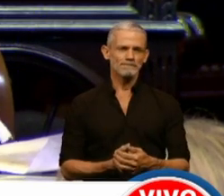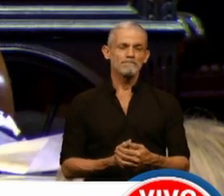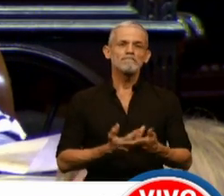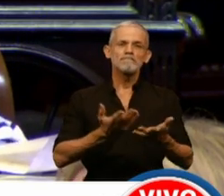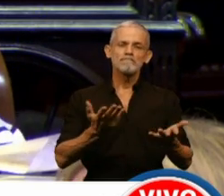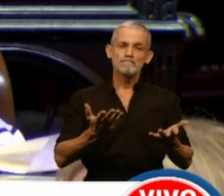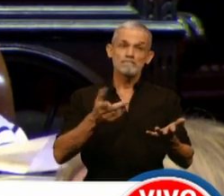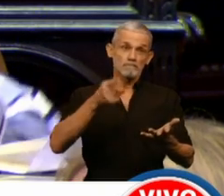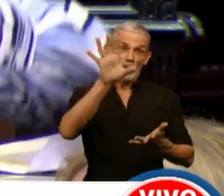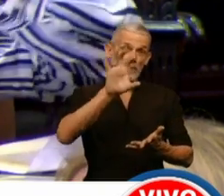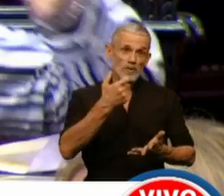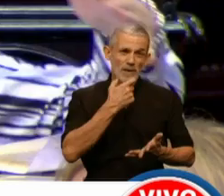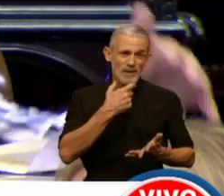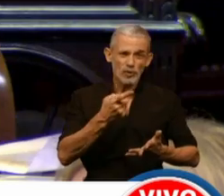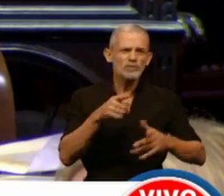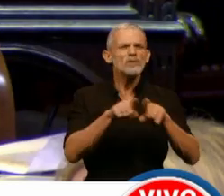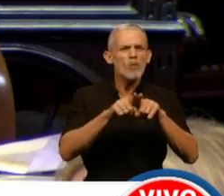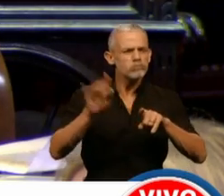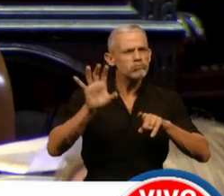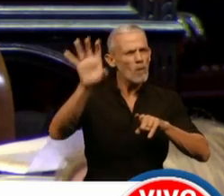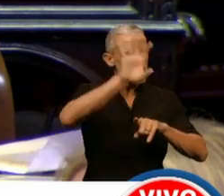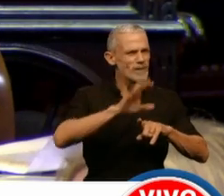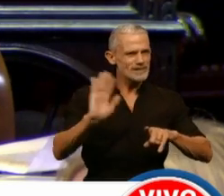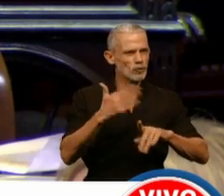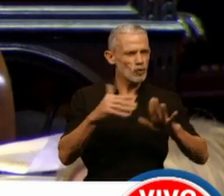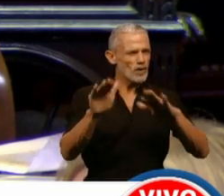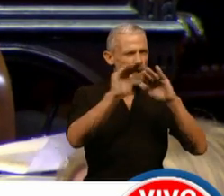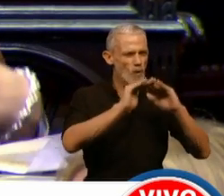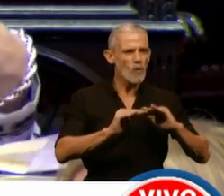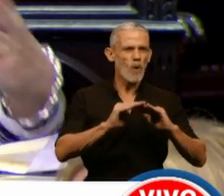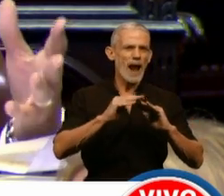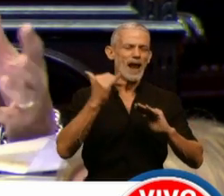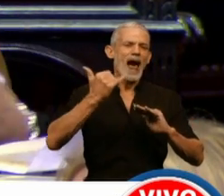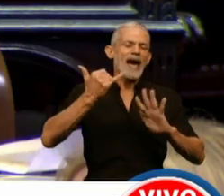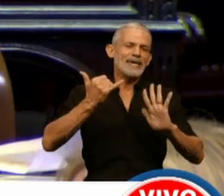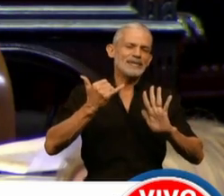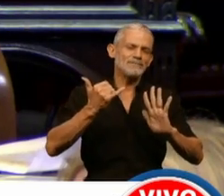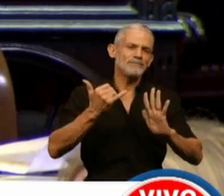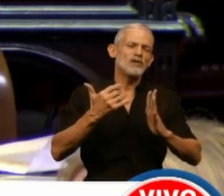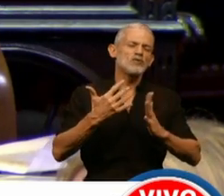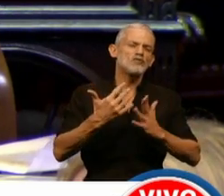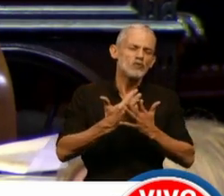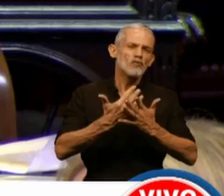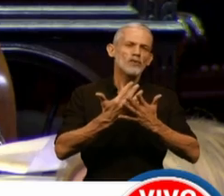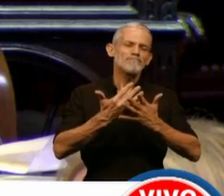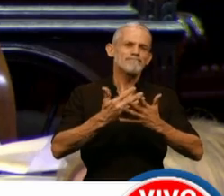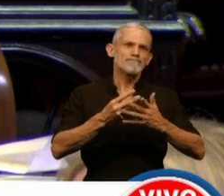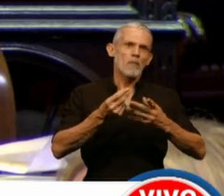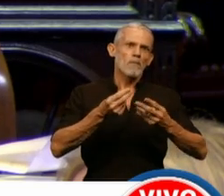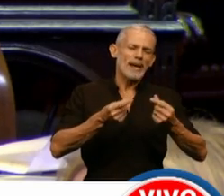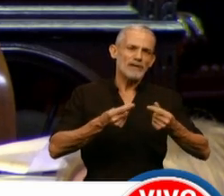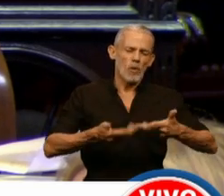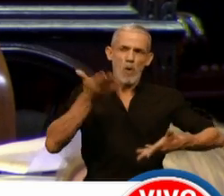porque la provincia - a como todas las provincias del país claramente sufrieron los tarifazos